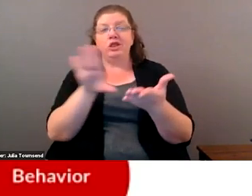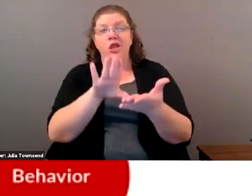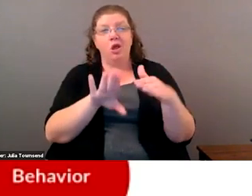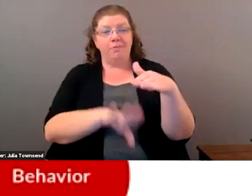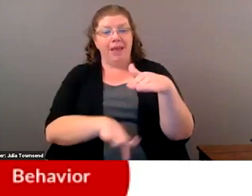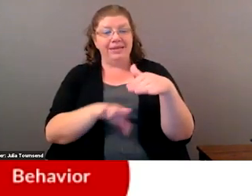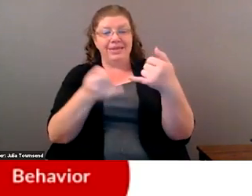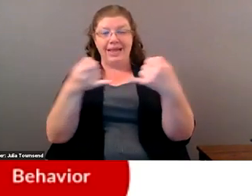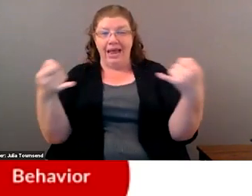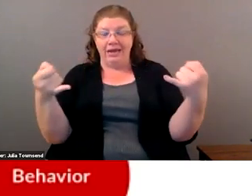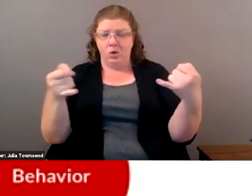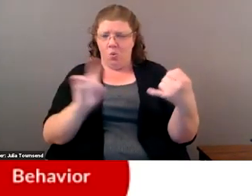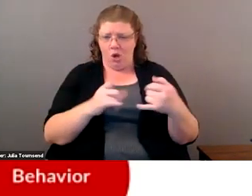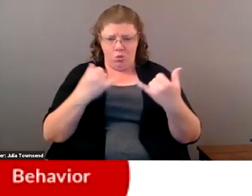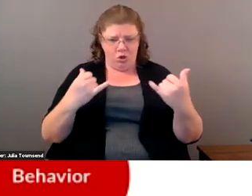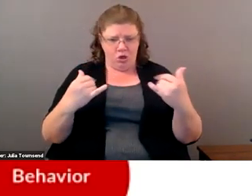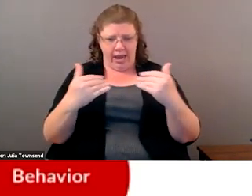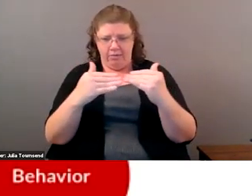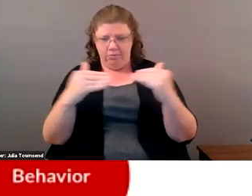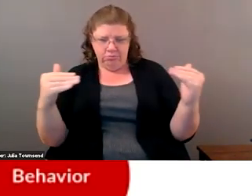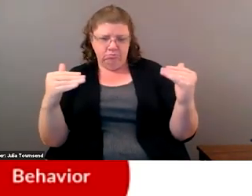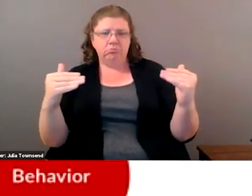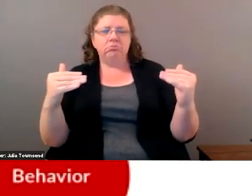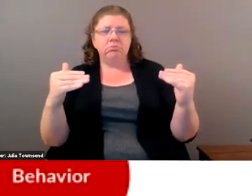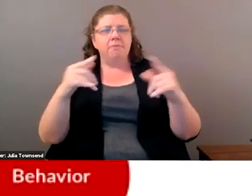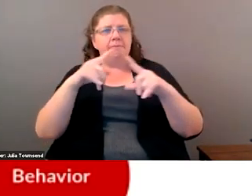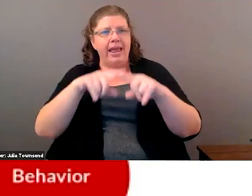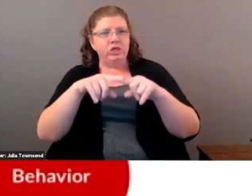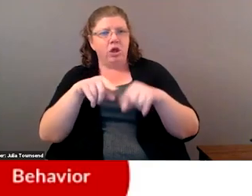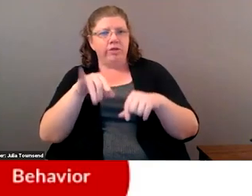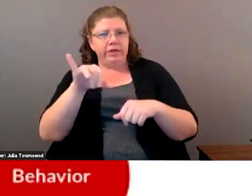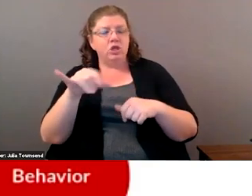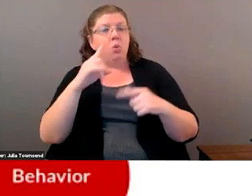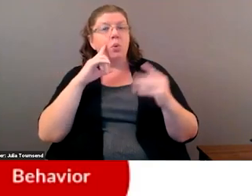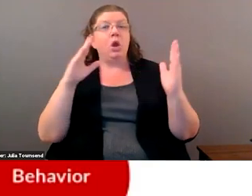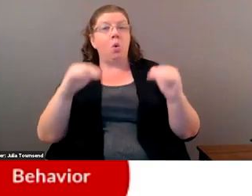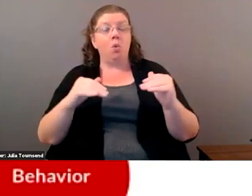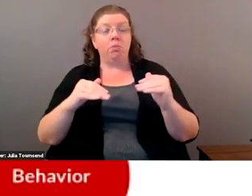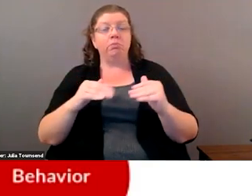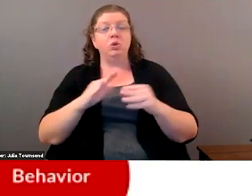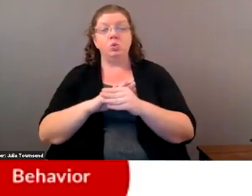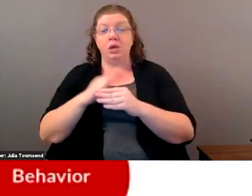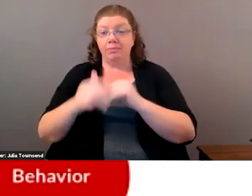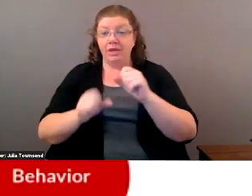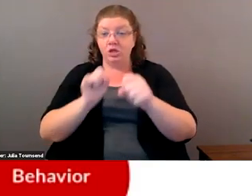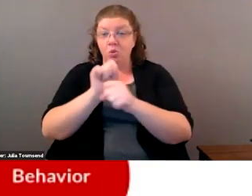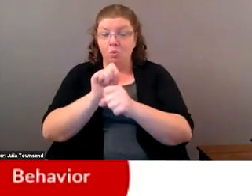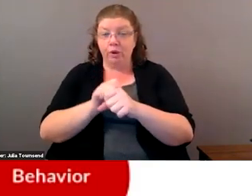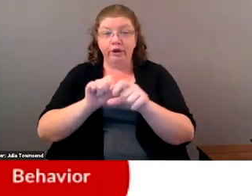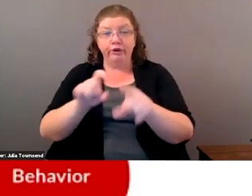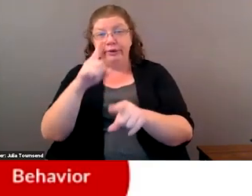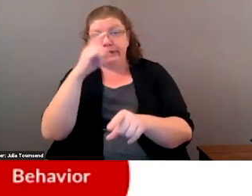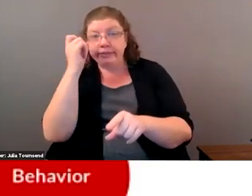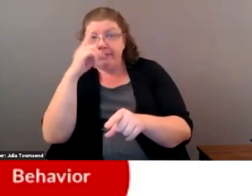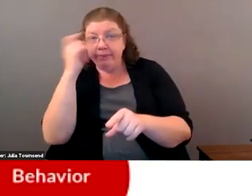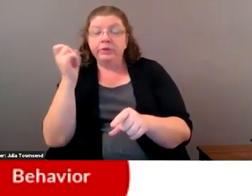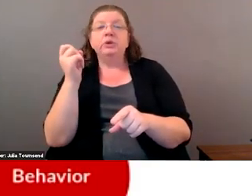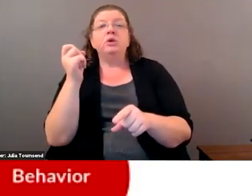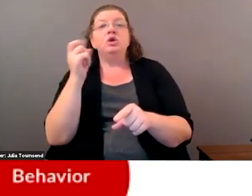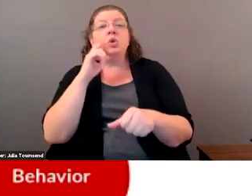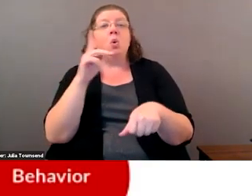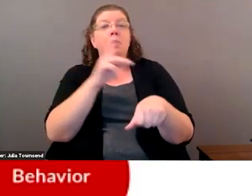esta plataforma cada director va a tener su punto de referencia aquí es donde nos encontramos el día de hoy basado en